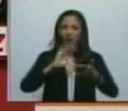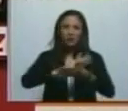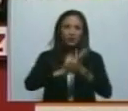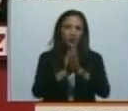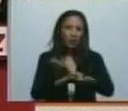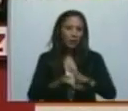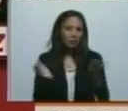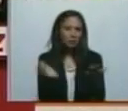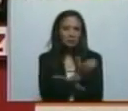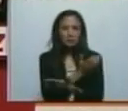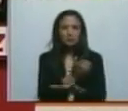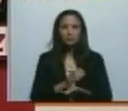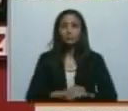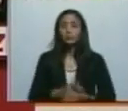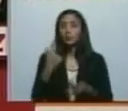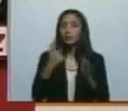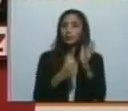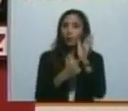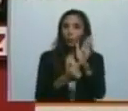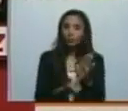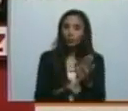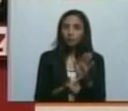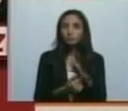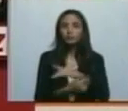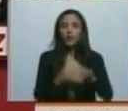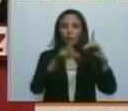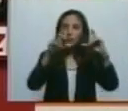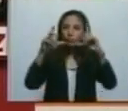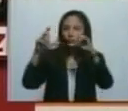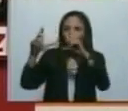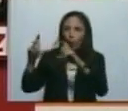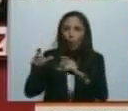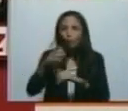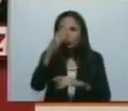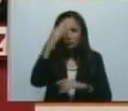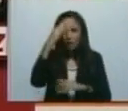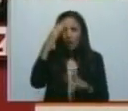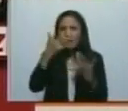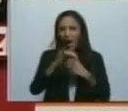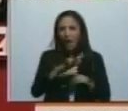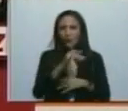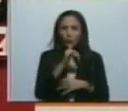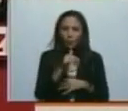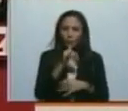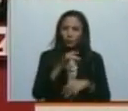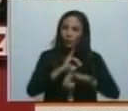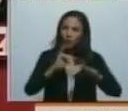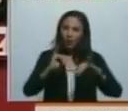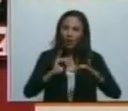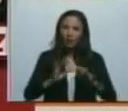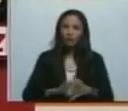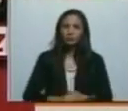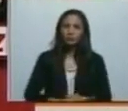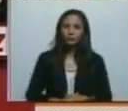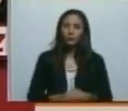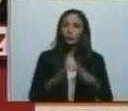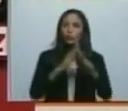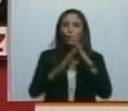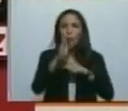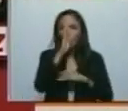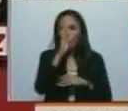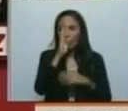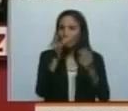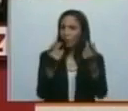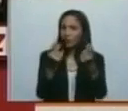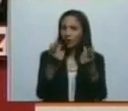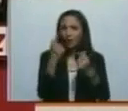Así lo tenían. Y se han capturado, y se van a capturar los financistas. Están todas las cuentas de banco. Aquí nadie está diciendo